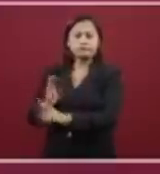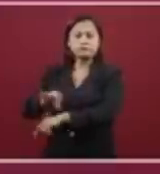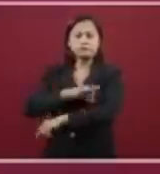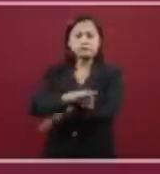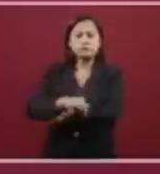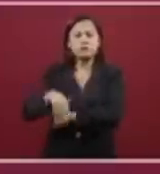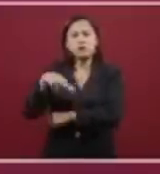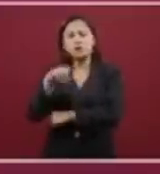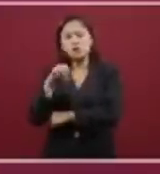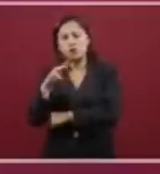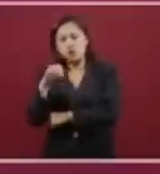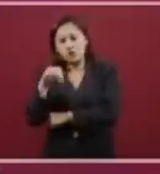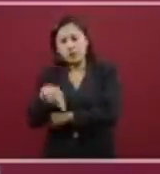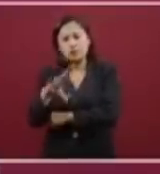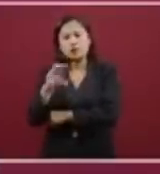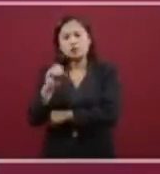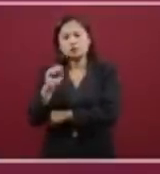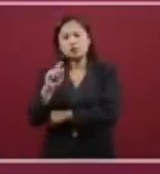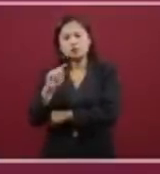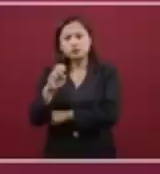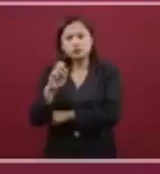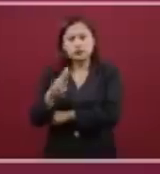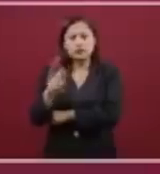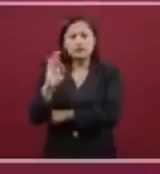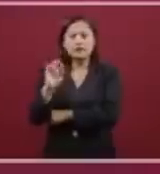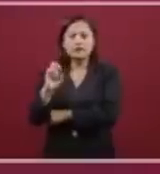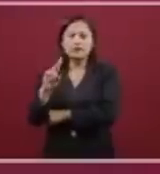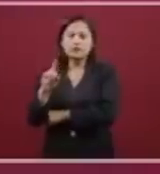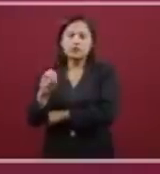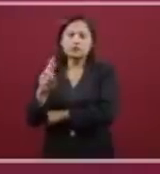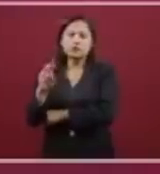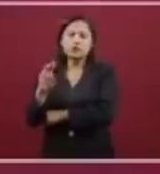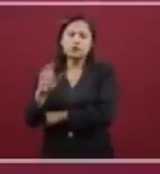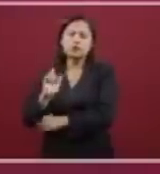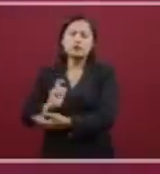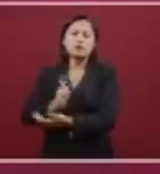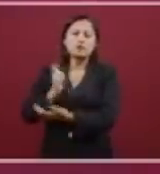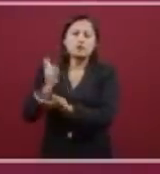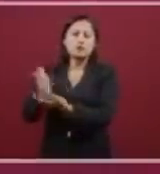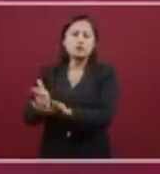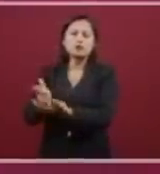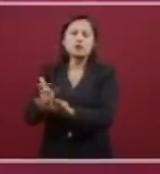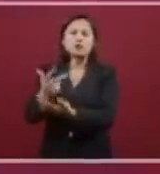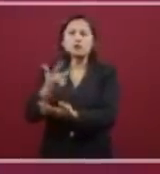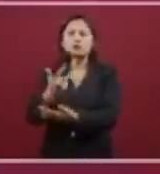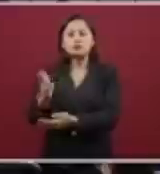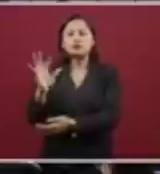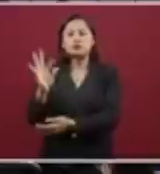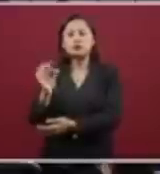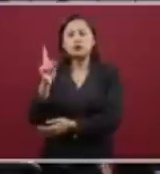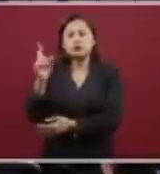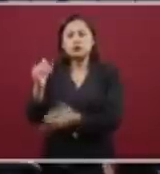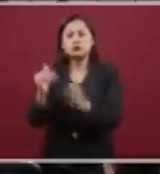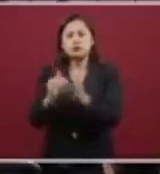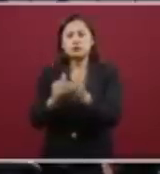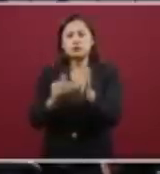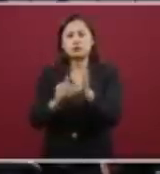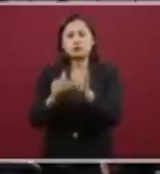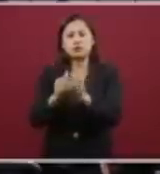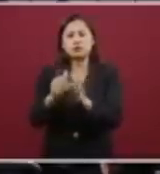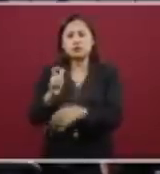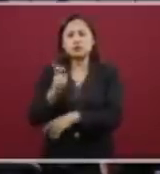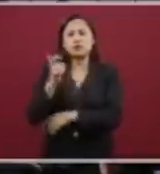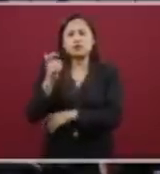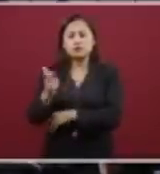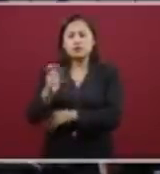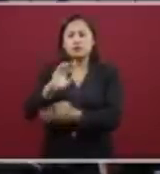y fernando romero por la cantidad de mil 841 millones de pesos que después de cuatro convenios modificatorios